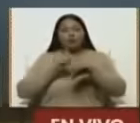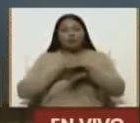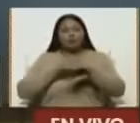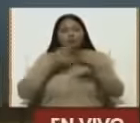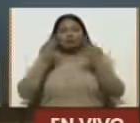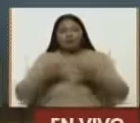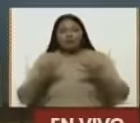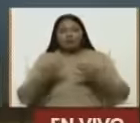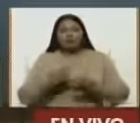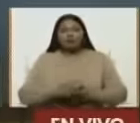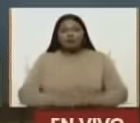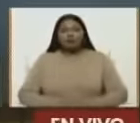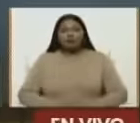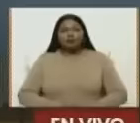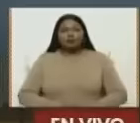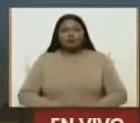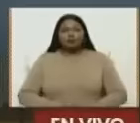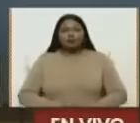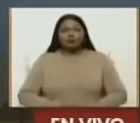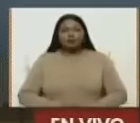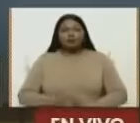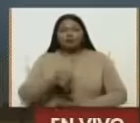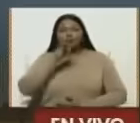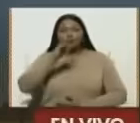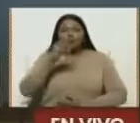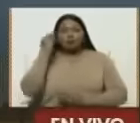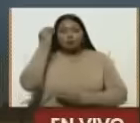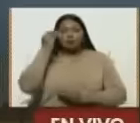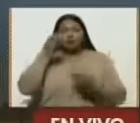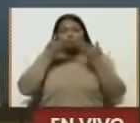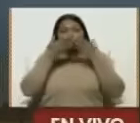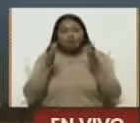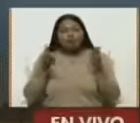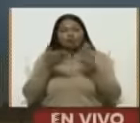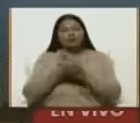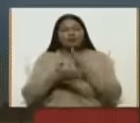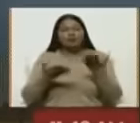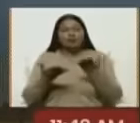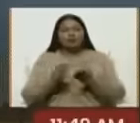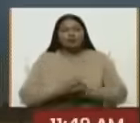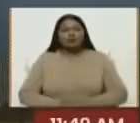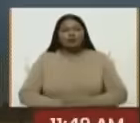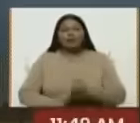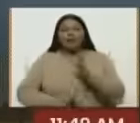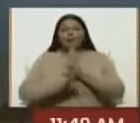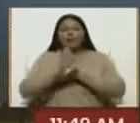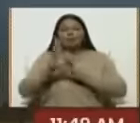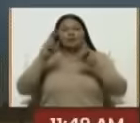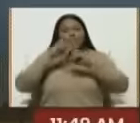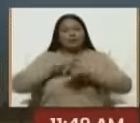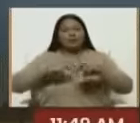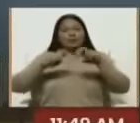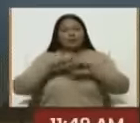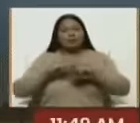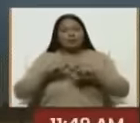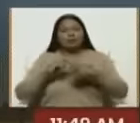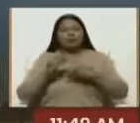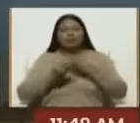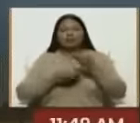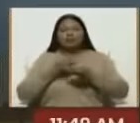real e informar a la opinión pública de avances investigativos, de